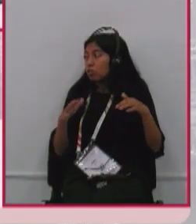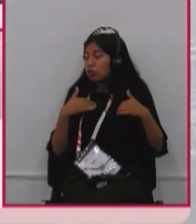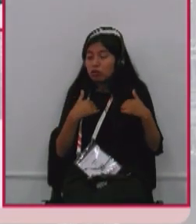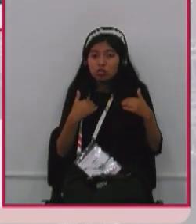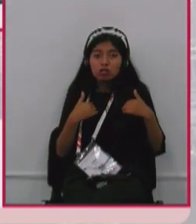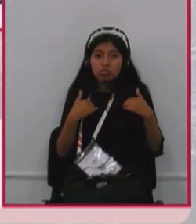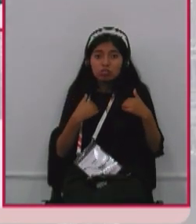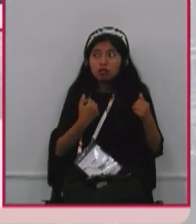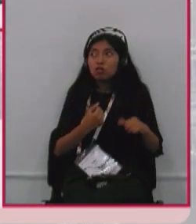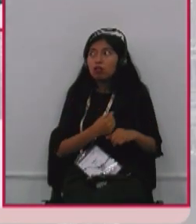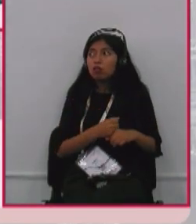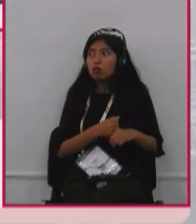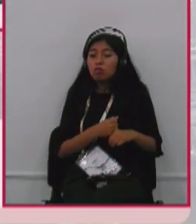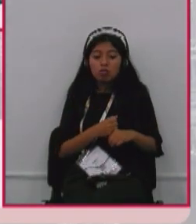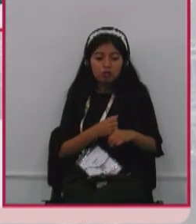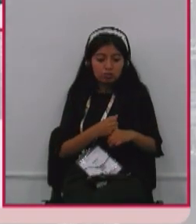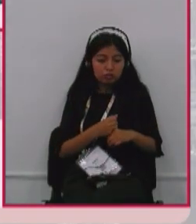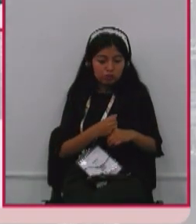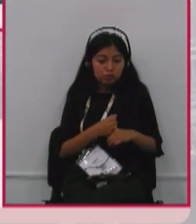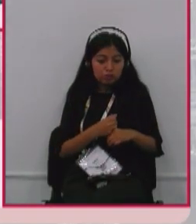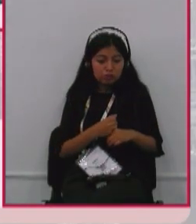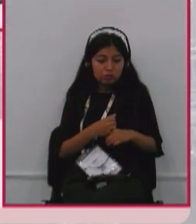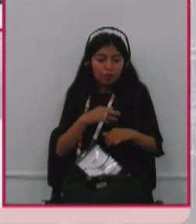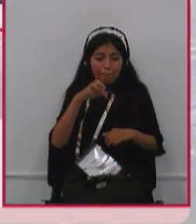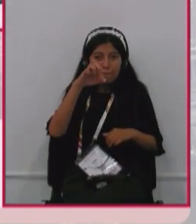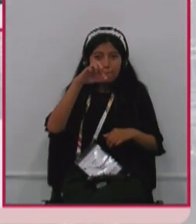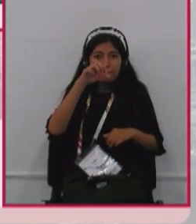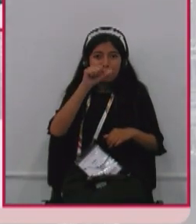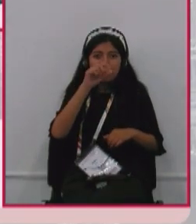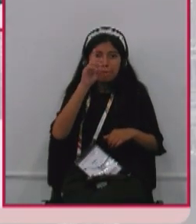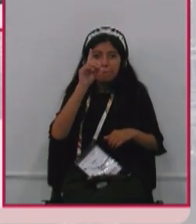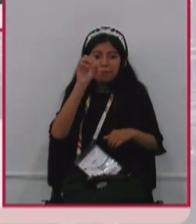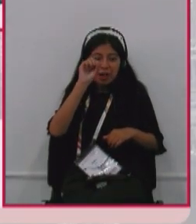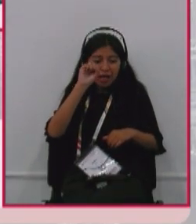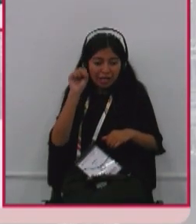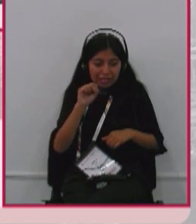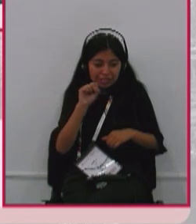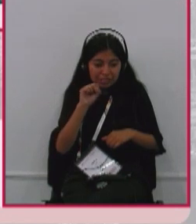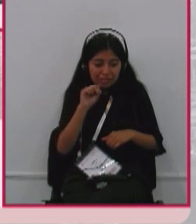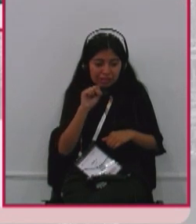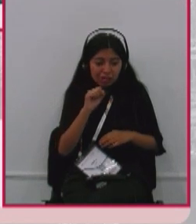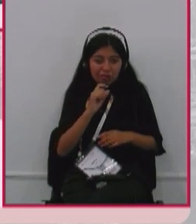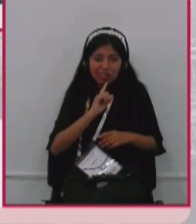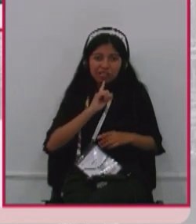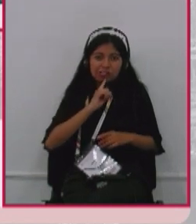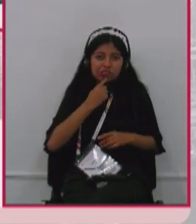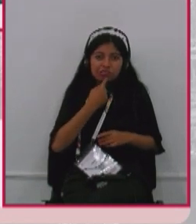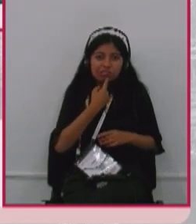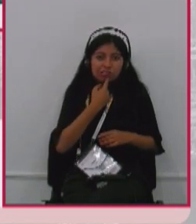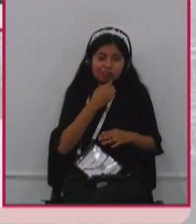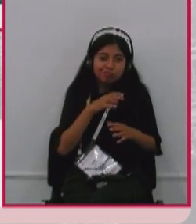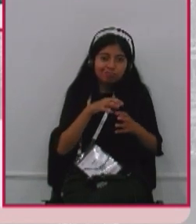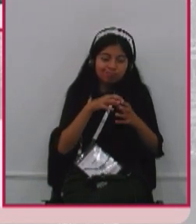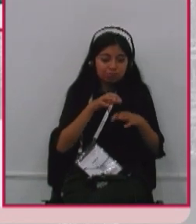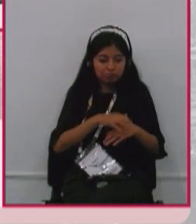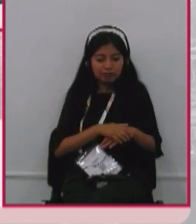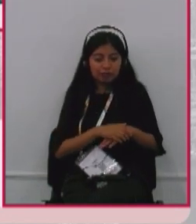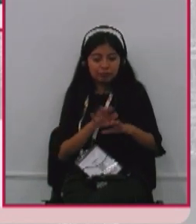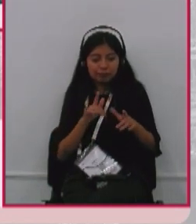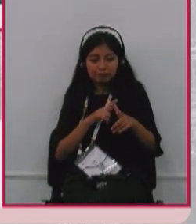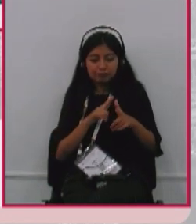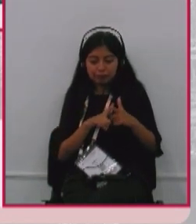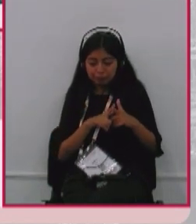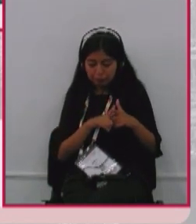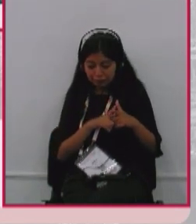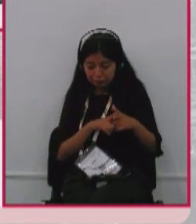nuestros pads que se estaban acidificando. Todos los pads se van a acidificar con el tiempo, ¿no? Entonces,